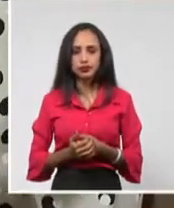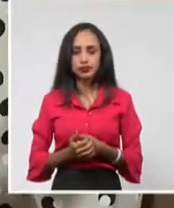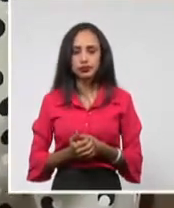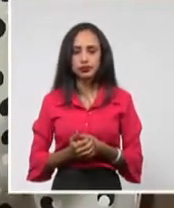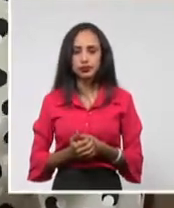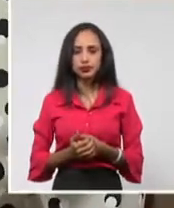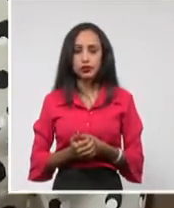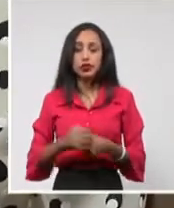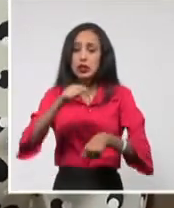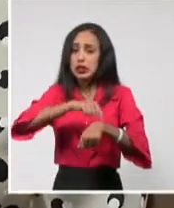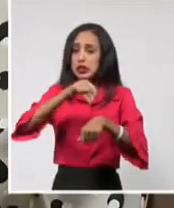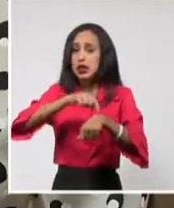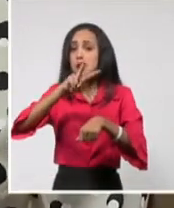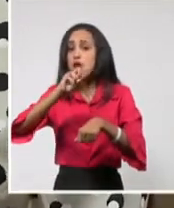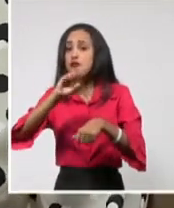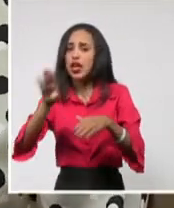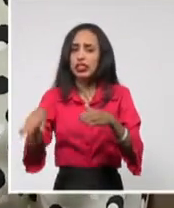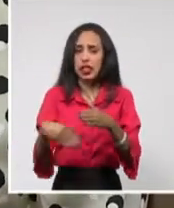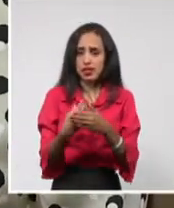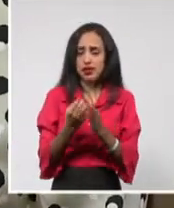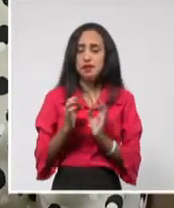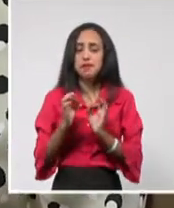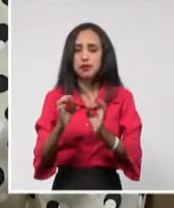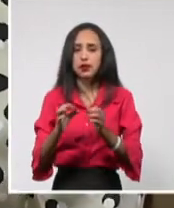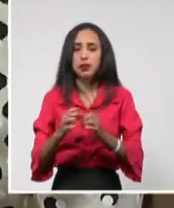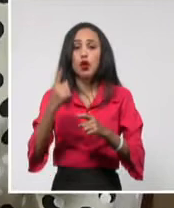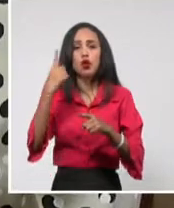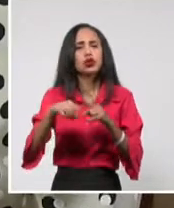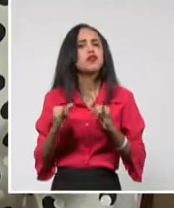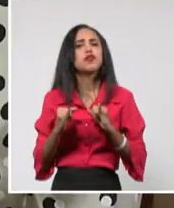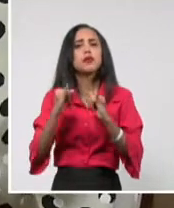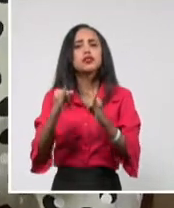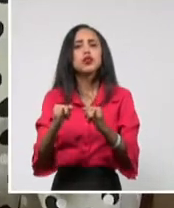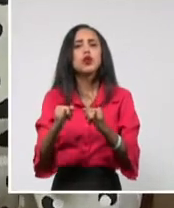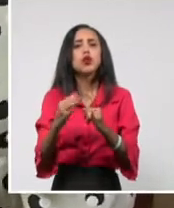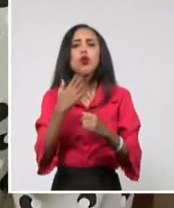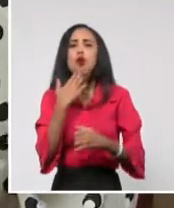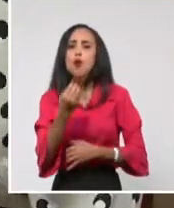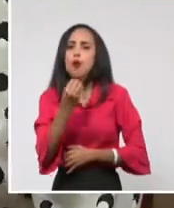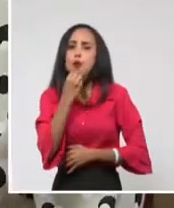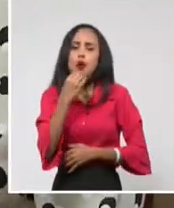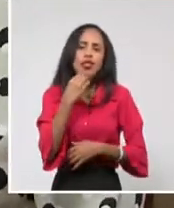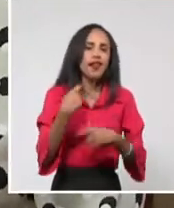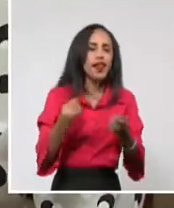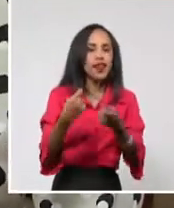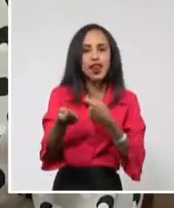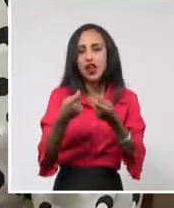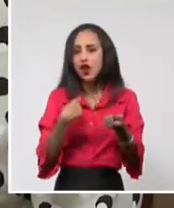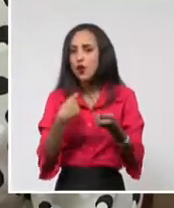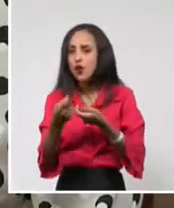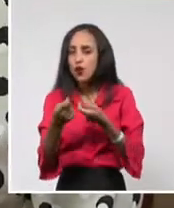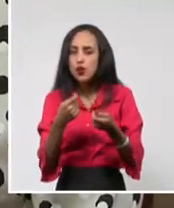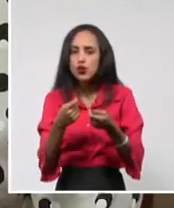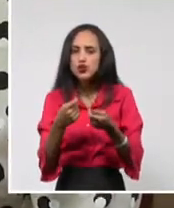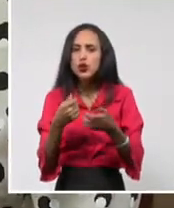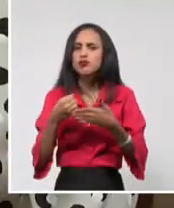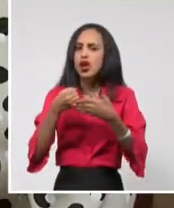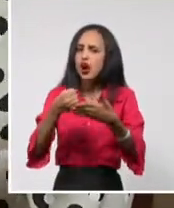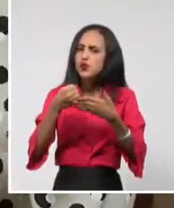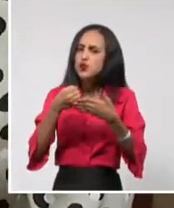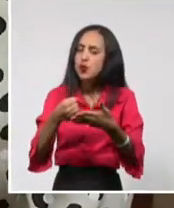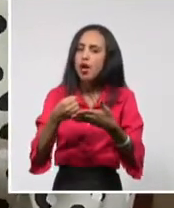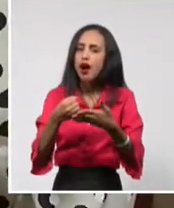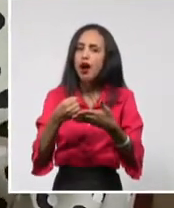hábiles. Además, la ventanilla única ofrece información sobre las oportunidades de negocios y brinda asesoría en materia de